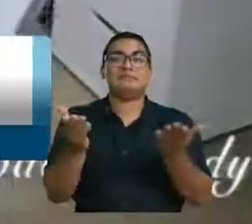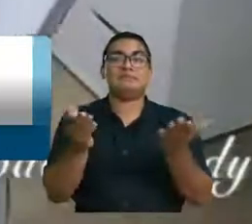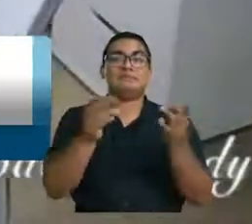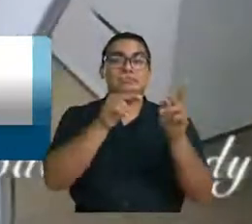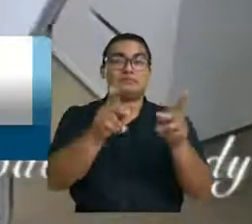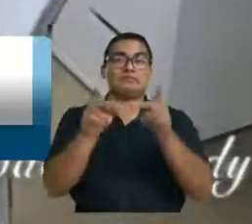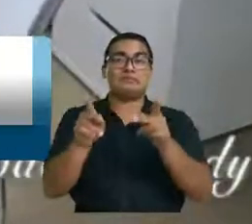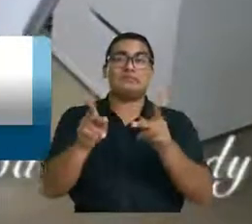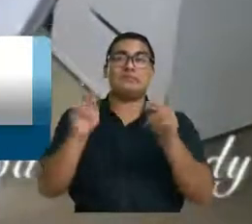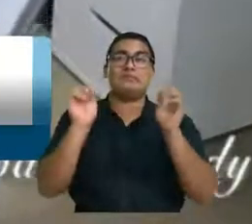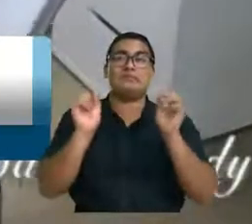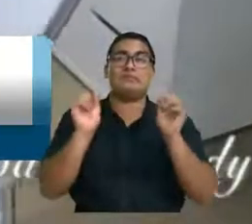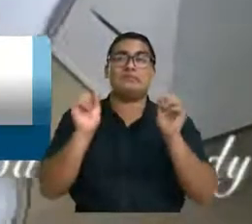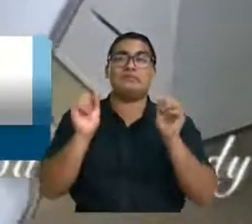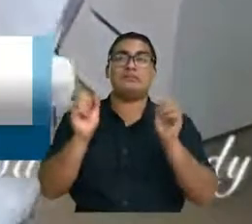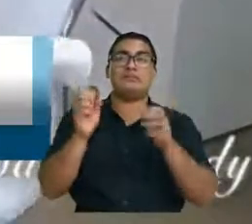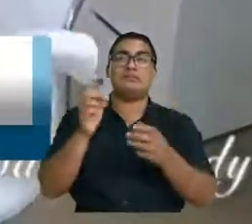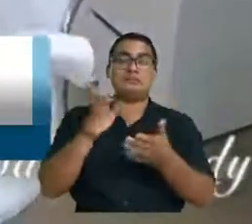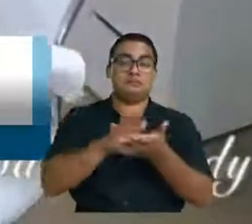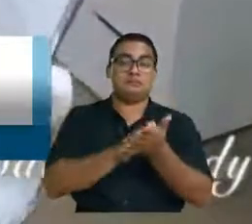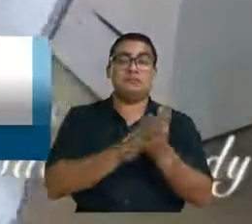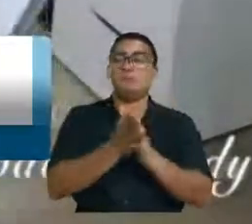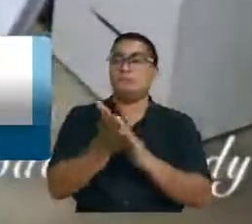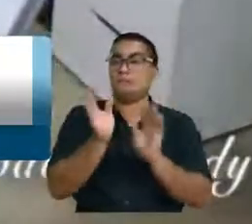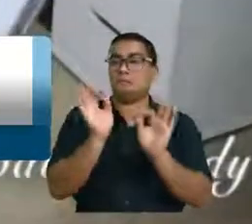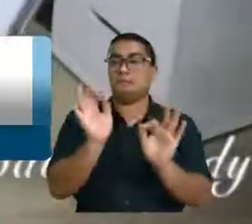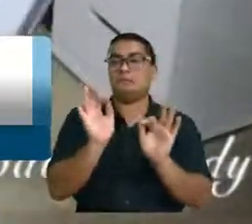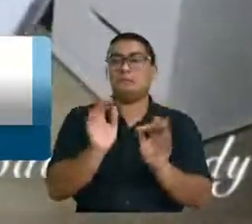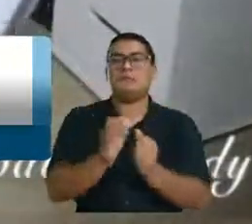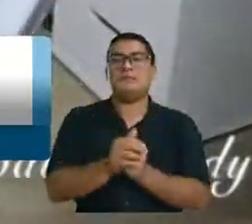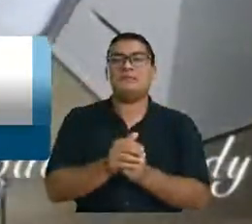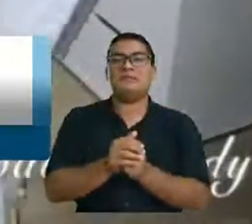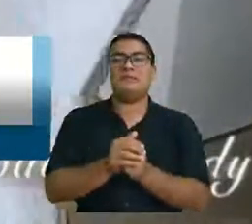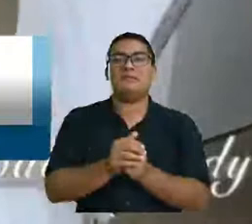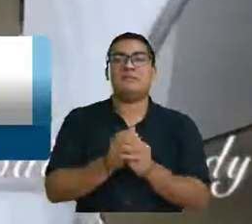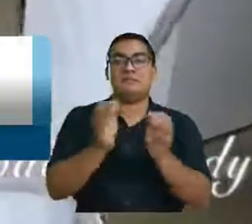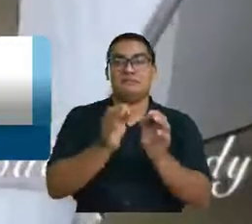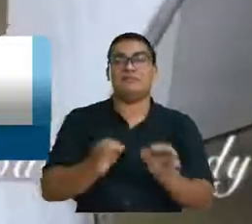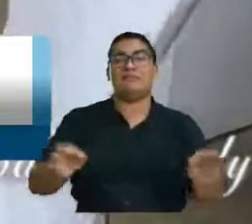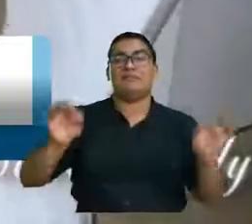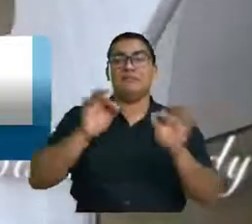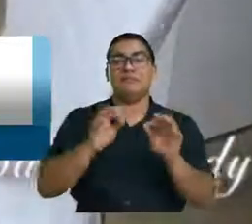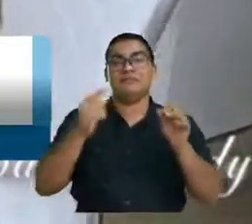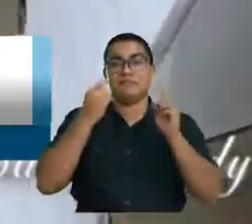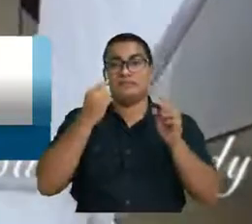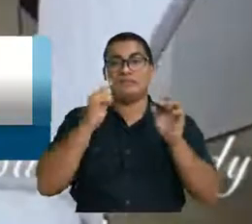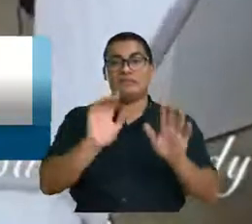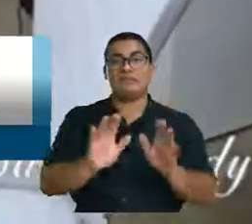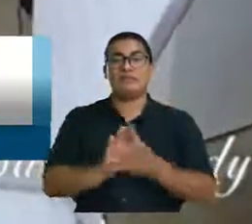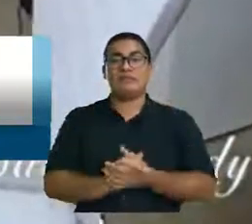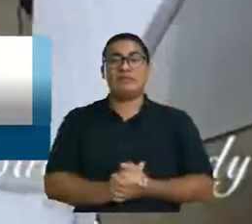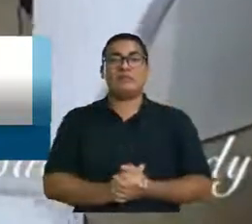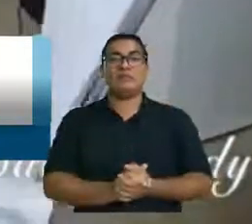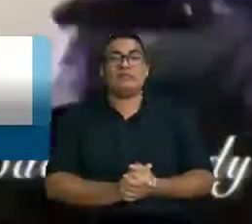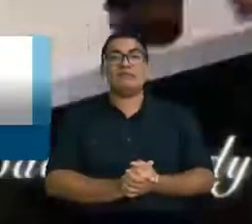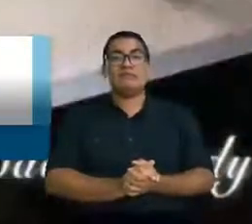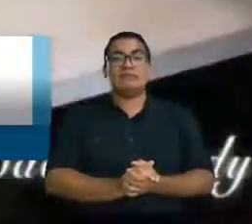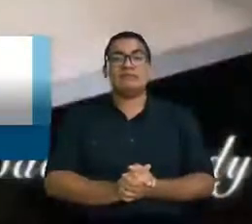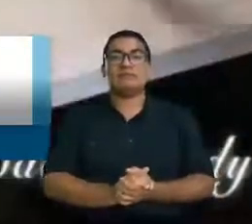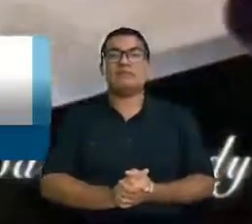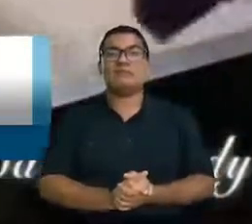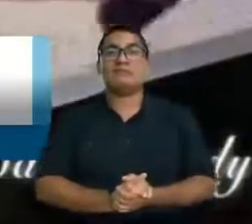nosotros también no nos va a perjudicar en nuestra piel, si lo utilizamos correctamente. Ah, sí. Por ejemplo, a